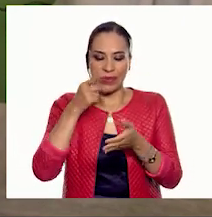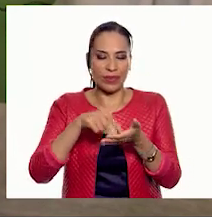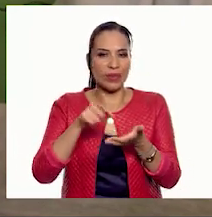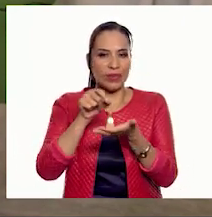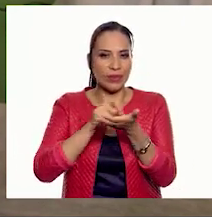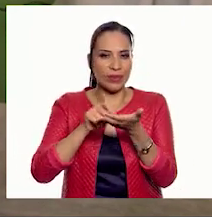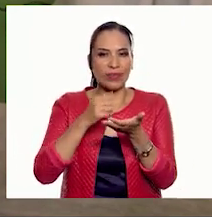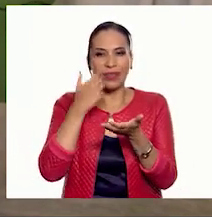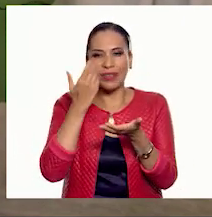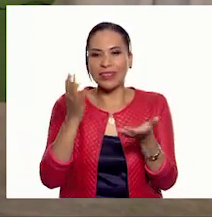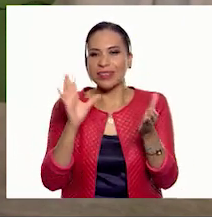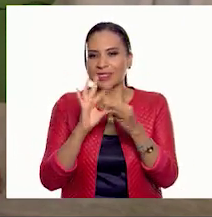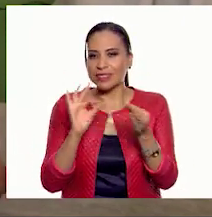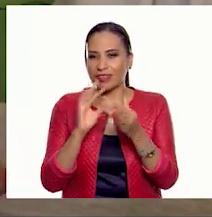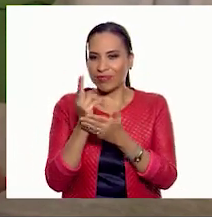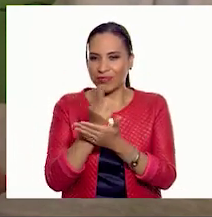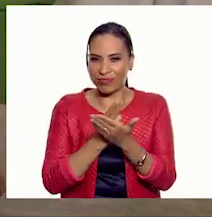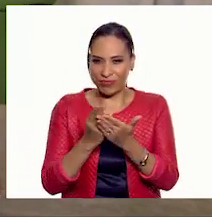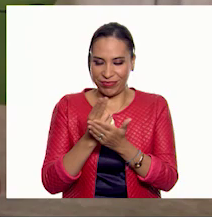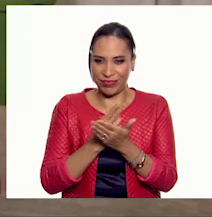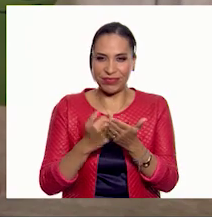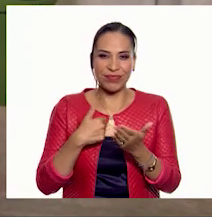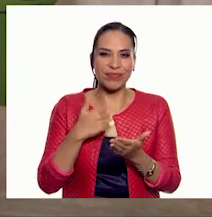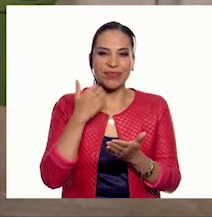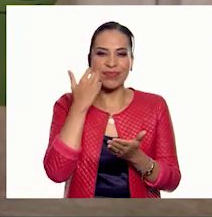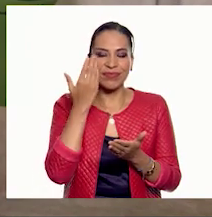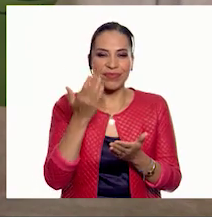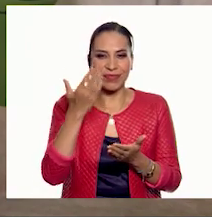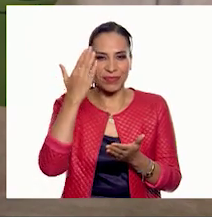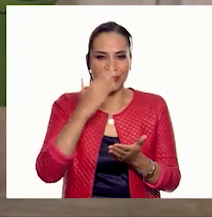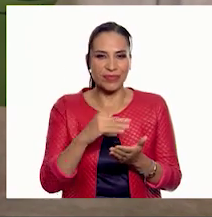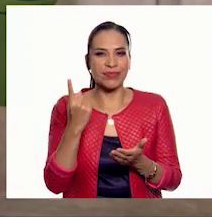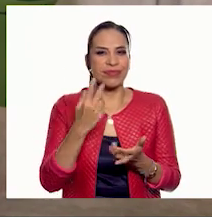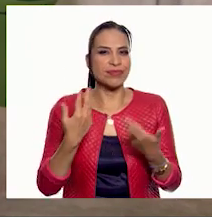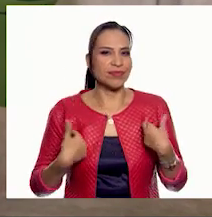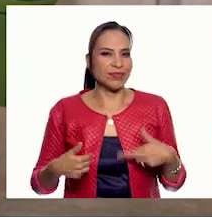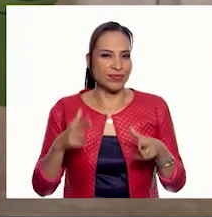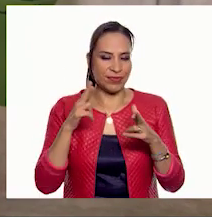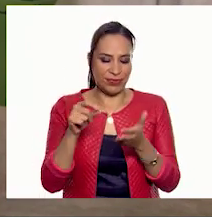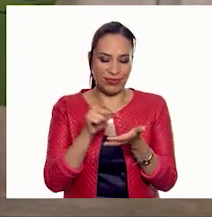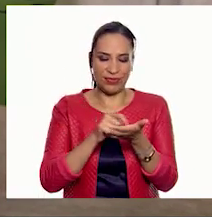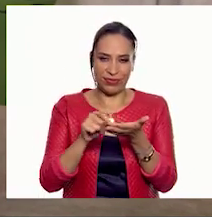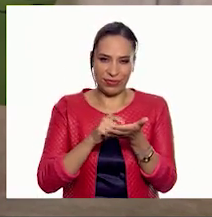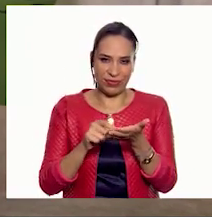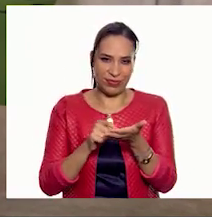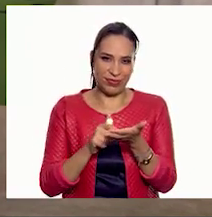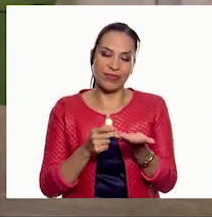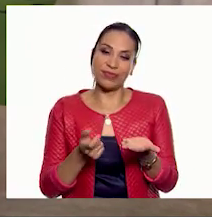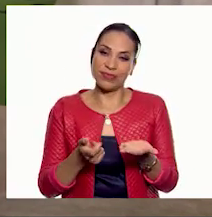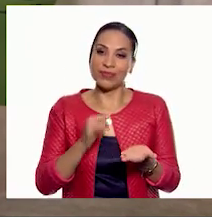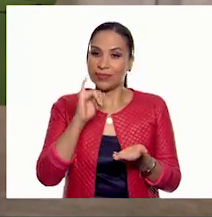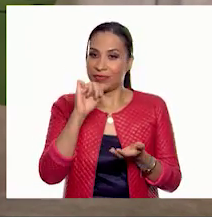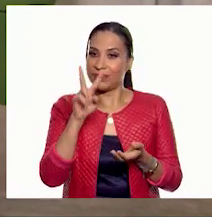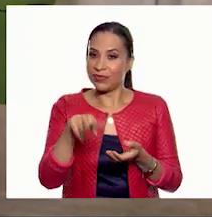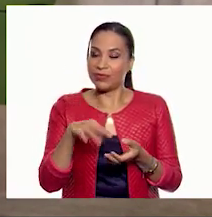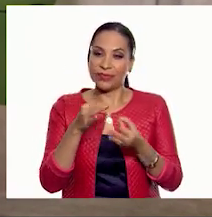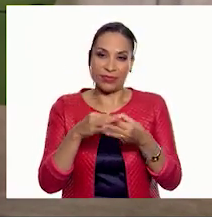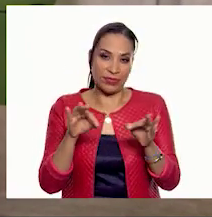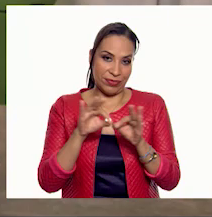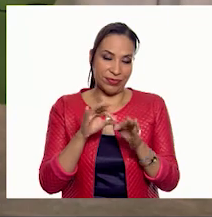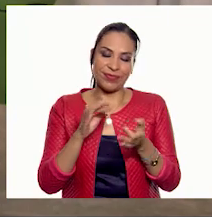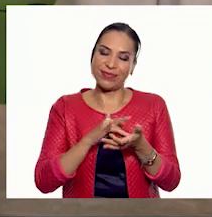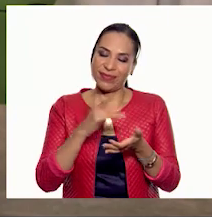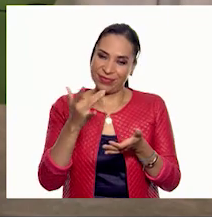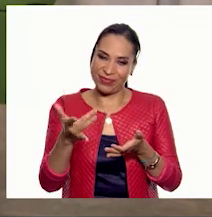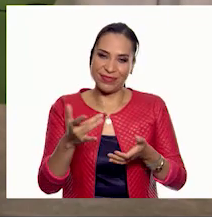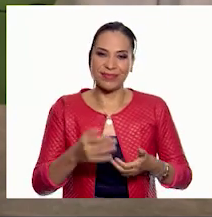como si quisiera explicar su dibujo. Yo quisiera saber qué representan esas líneas y si son importantes.